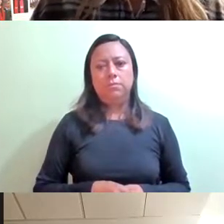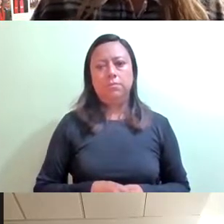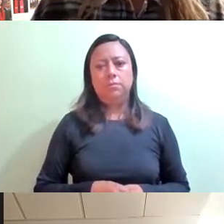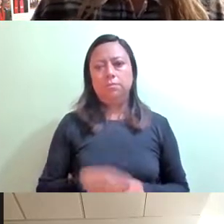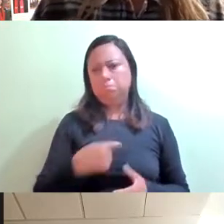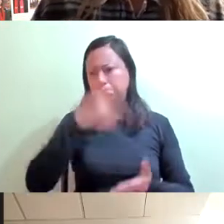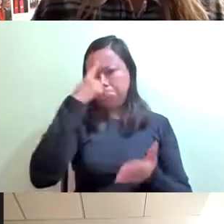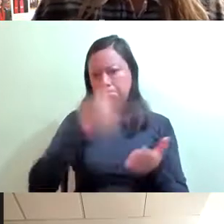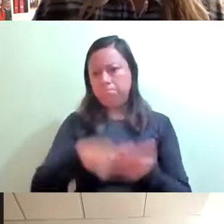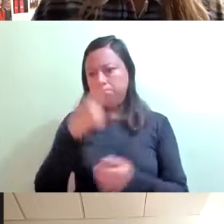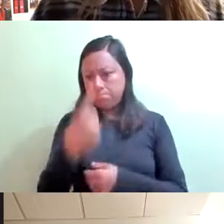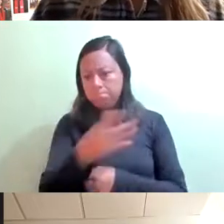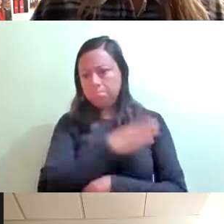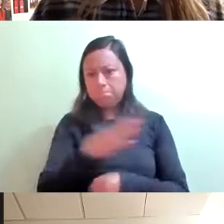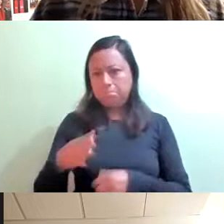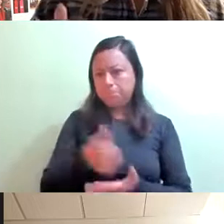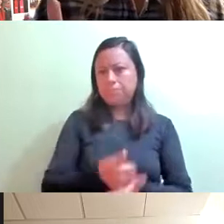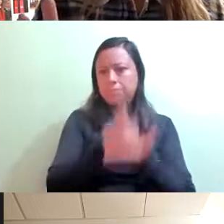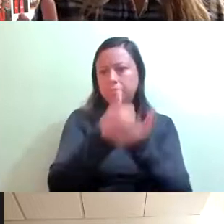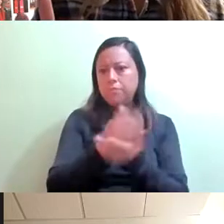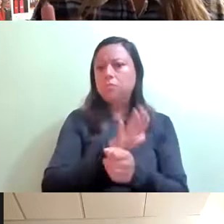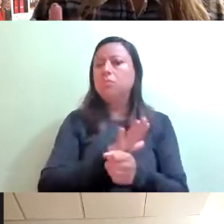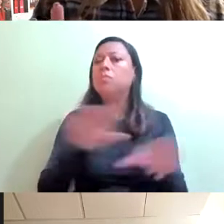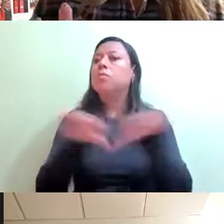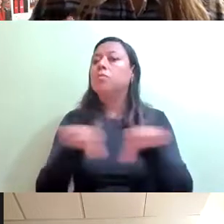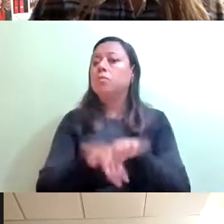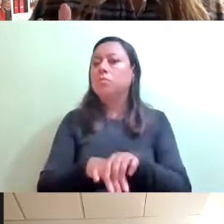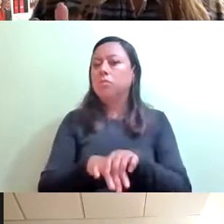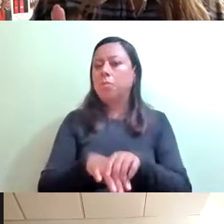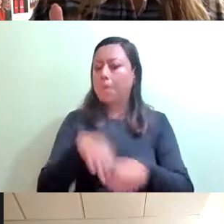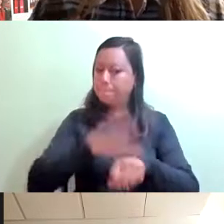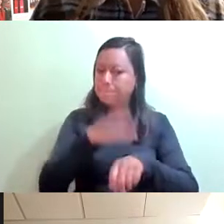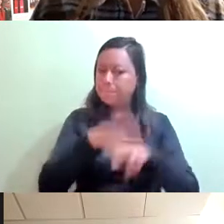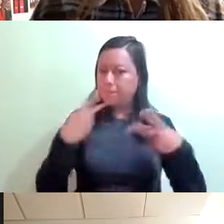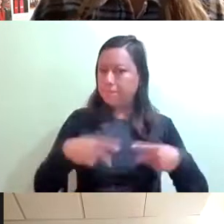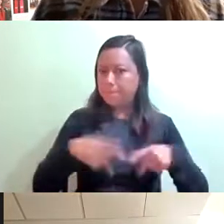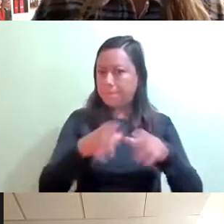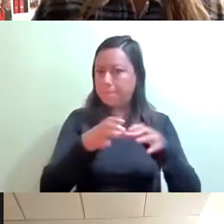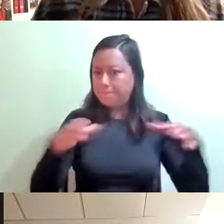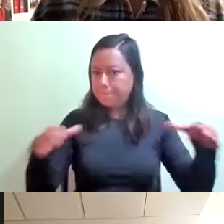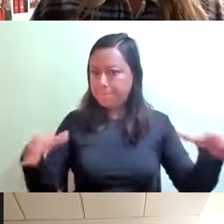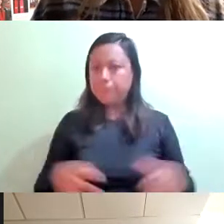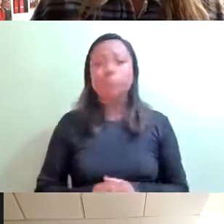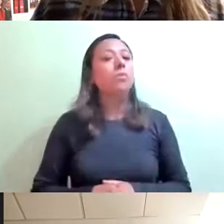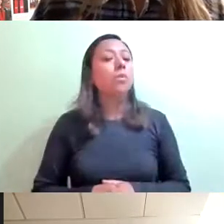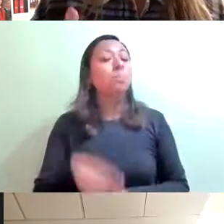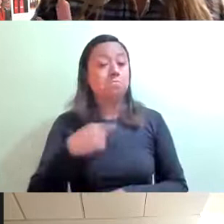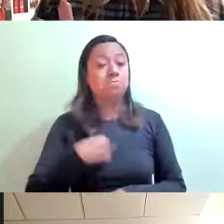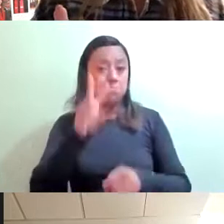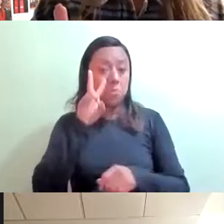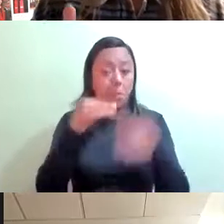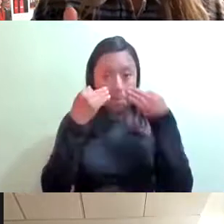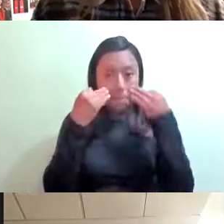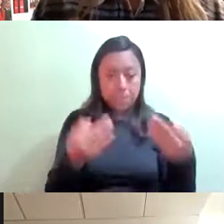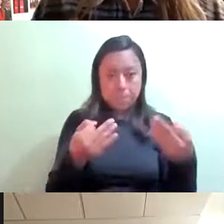ayuda sería incrementar su personal. Yo he visto trabajar el personal de la Comisión de Derechos Humanos